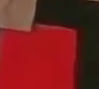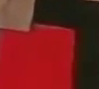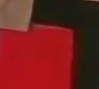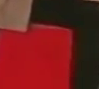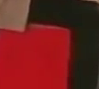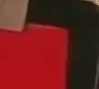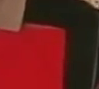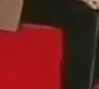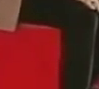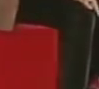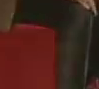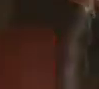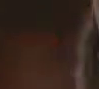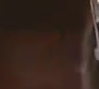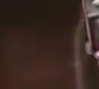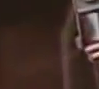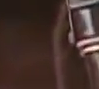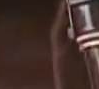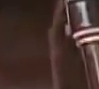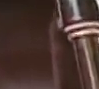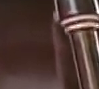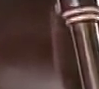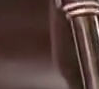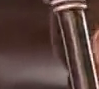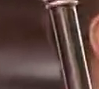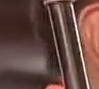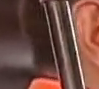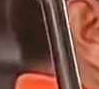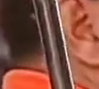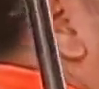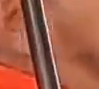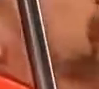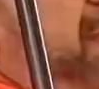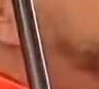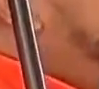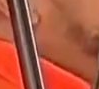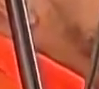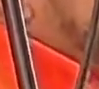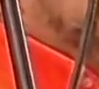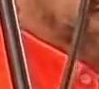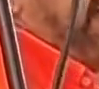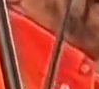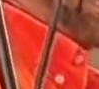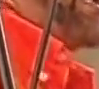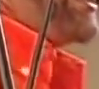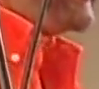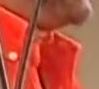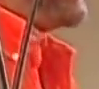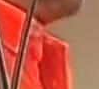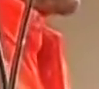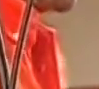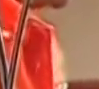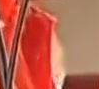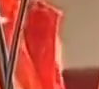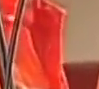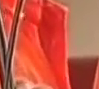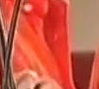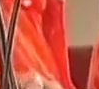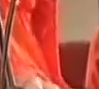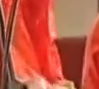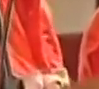nuestro puente y con orgullo Palma y de dónde más y de aquí